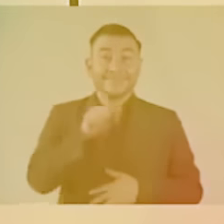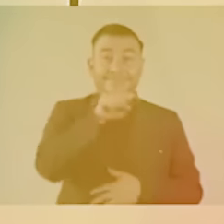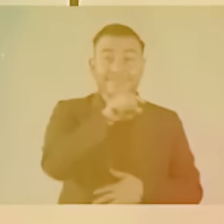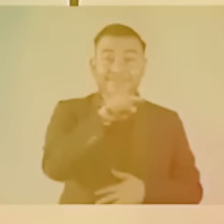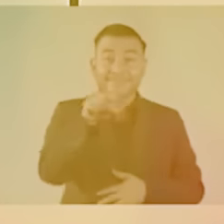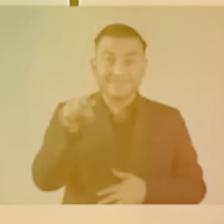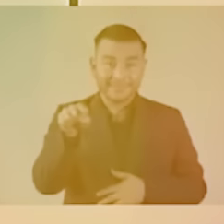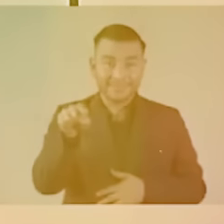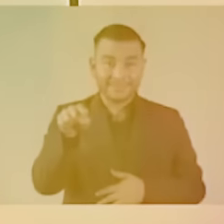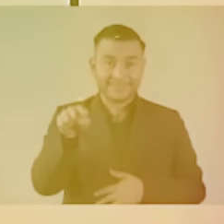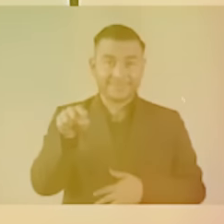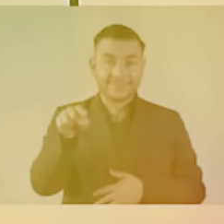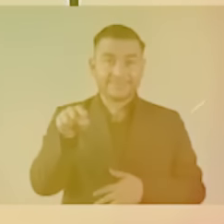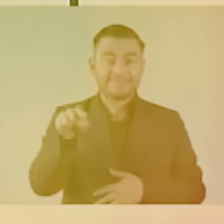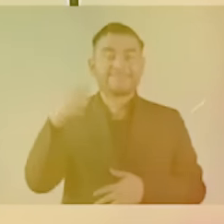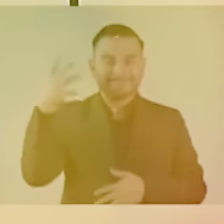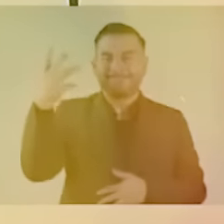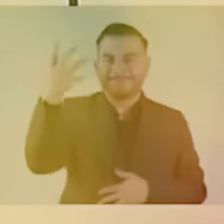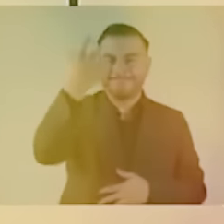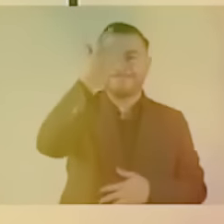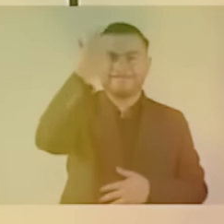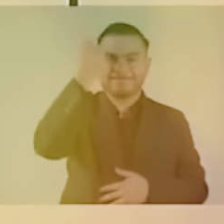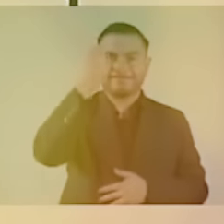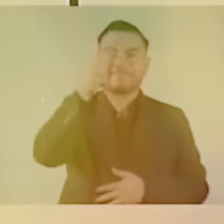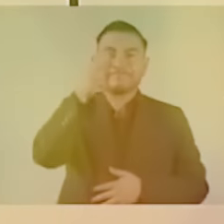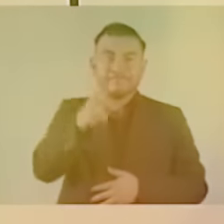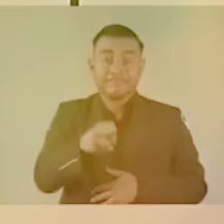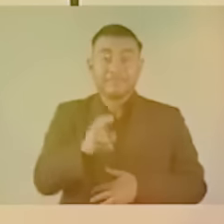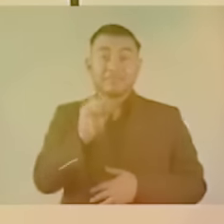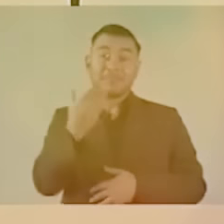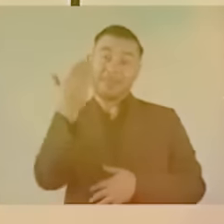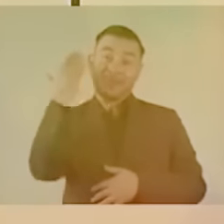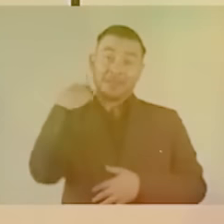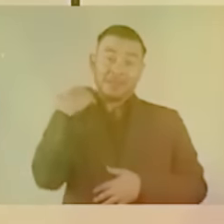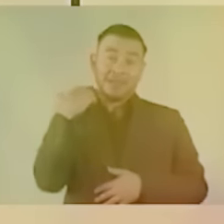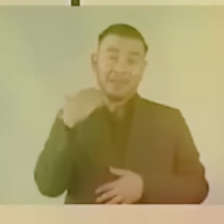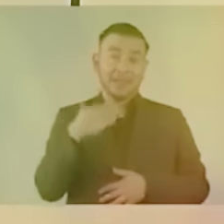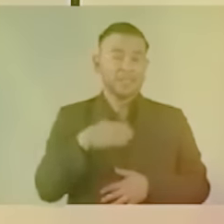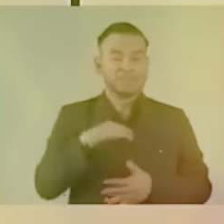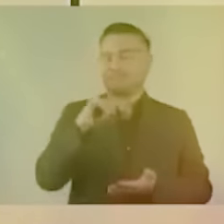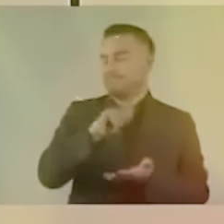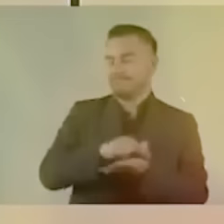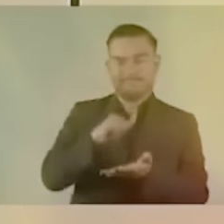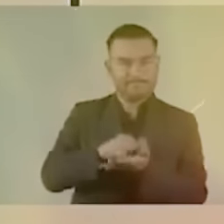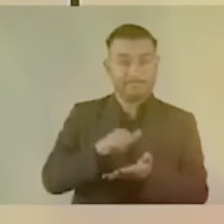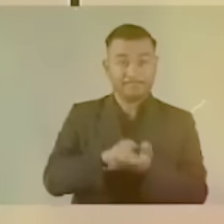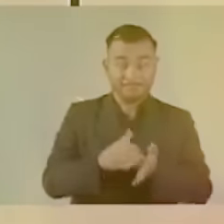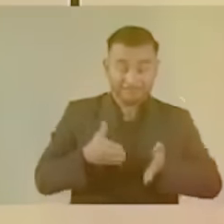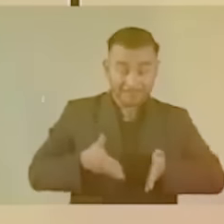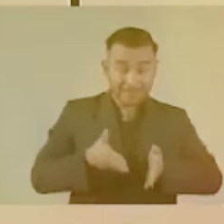Ustedes lograron lo que decían que era imposible, en las calles, con cada